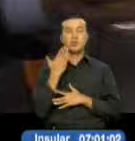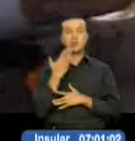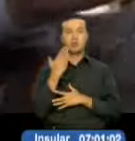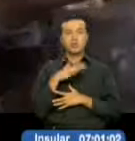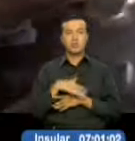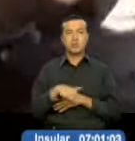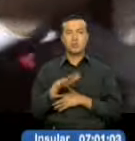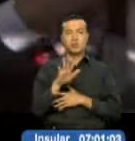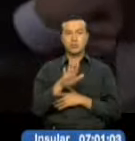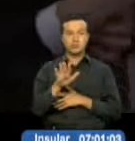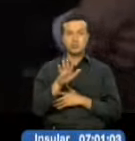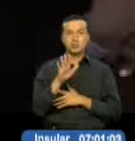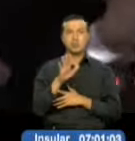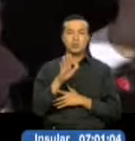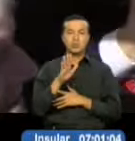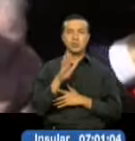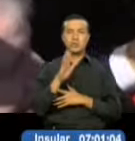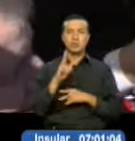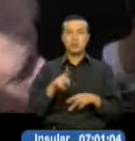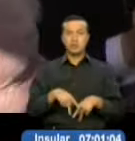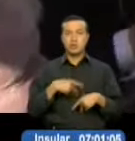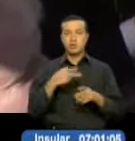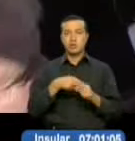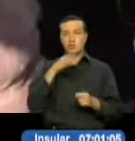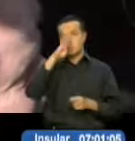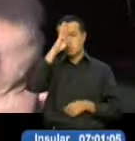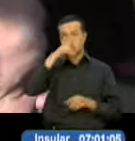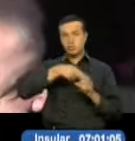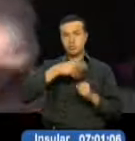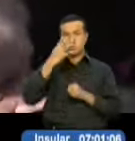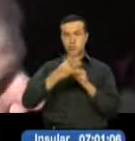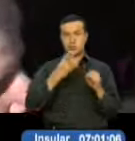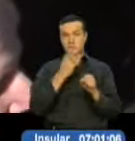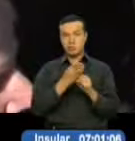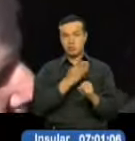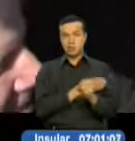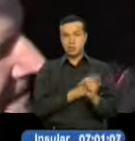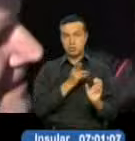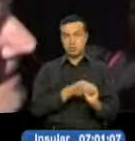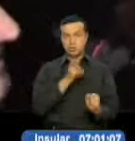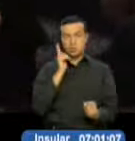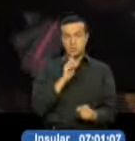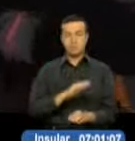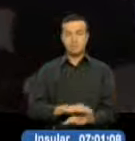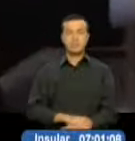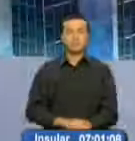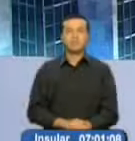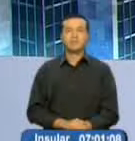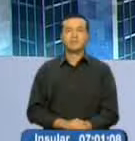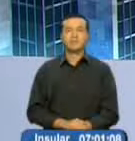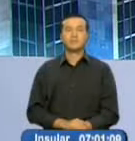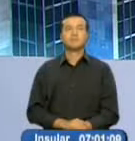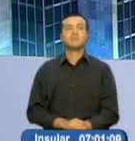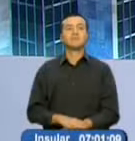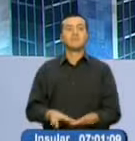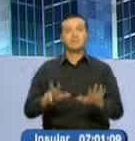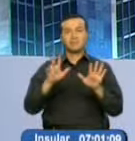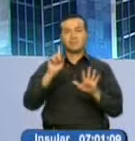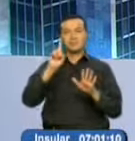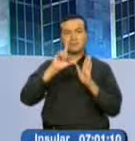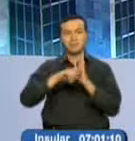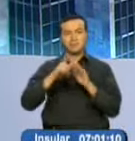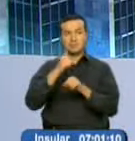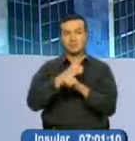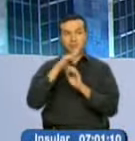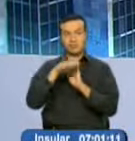Mater Ecclesiae, donde reside desde que renunció al pontificado hace 4 años. Fanny Lara, Ecuador TV. 8:01, una hora